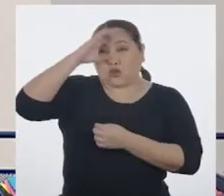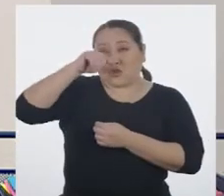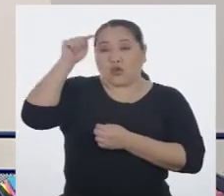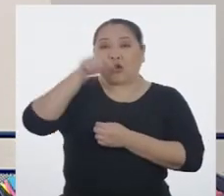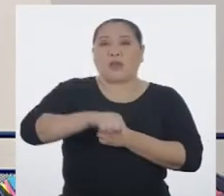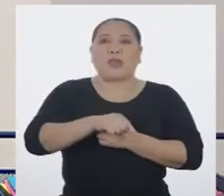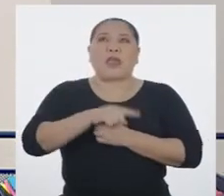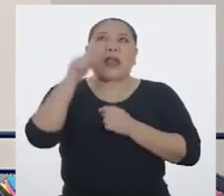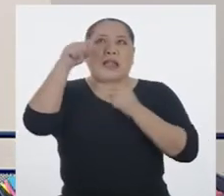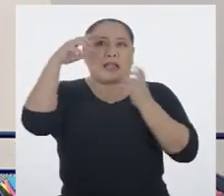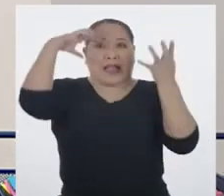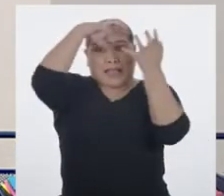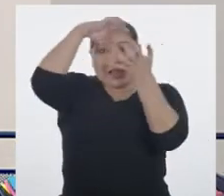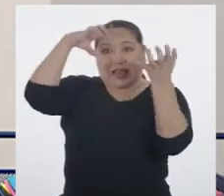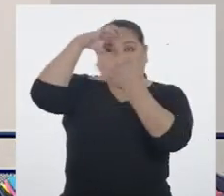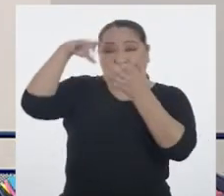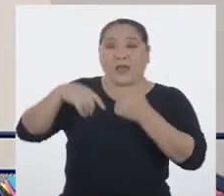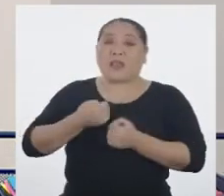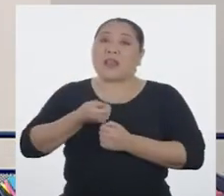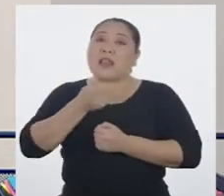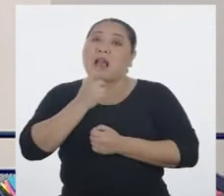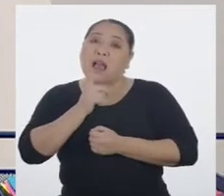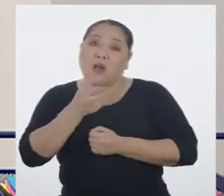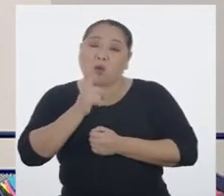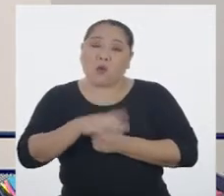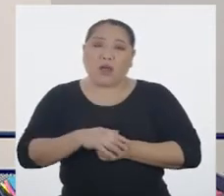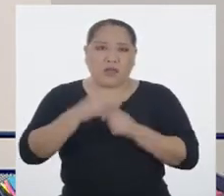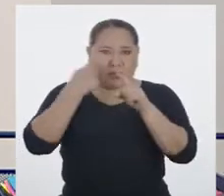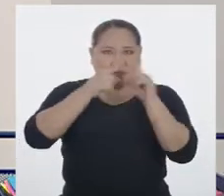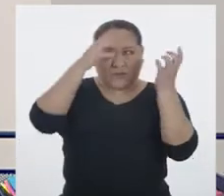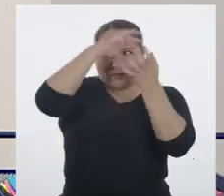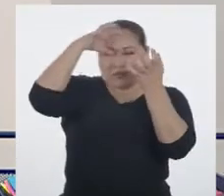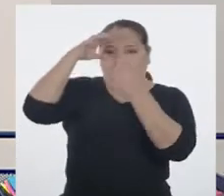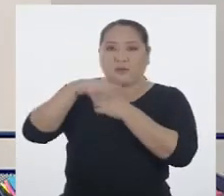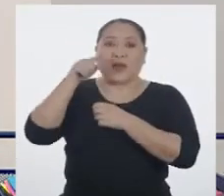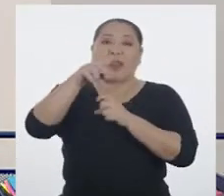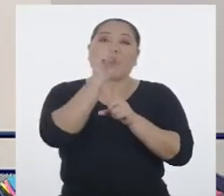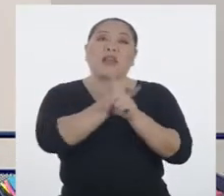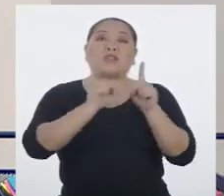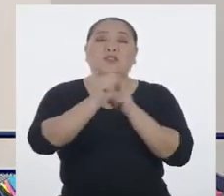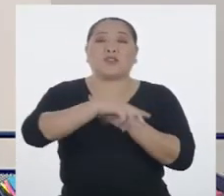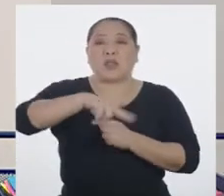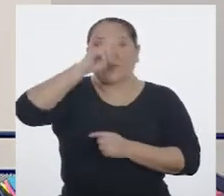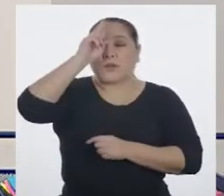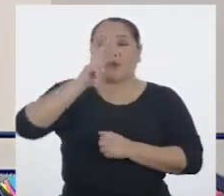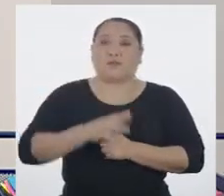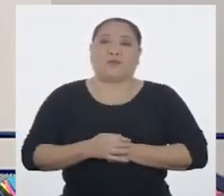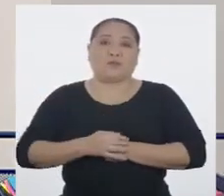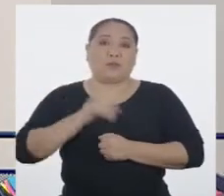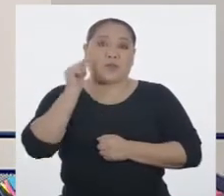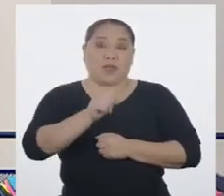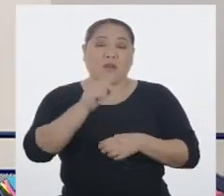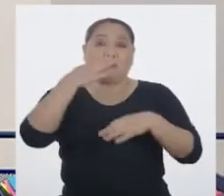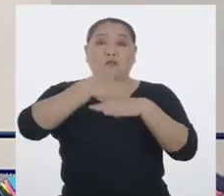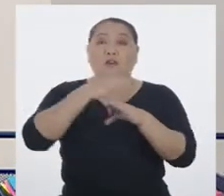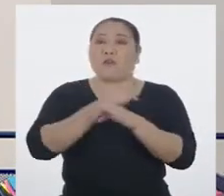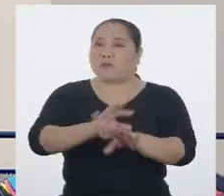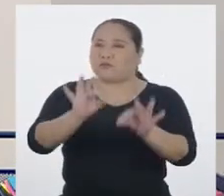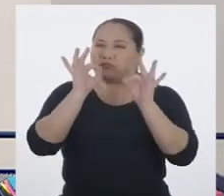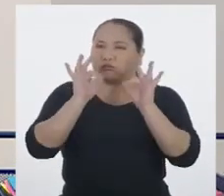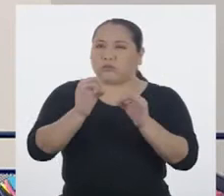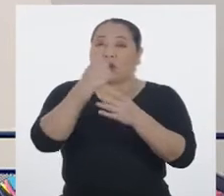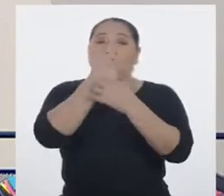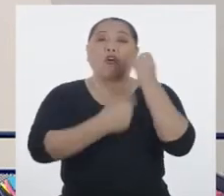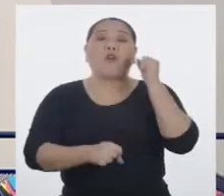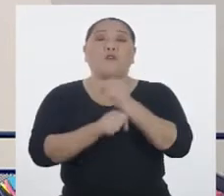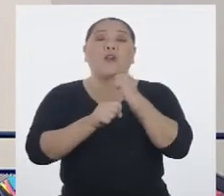información y conocimiento meteorológico, hidrológico y climático para la sociedad peruana, de manera